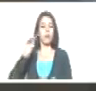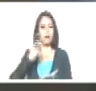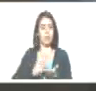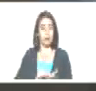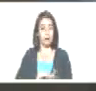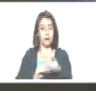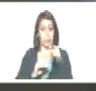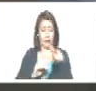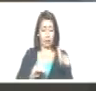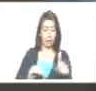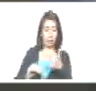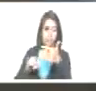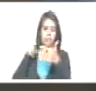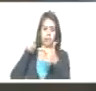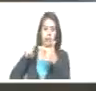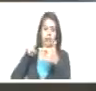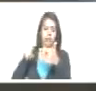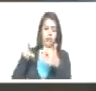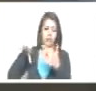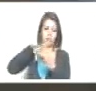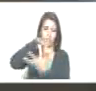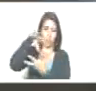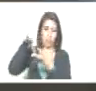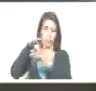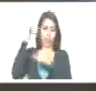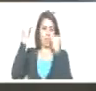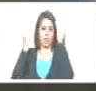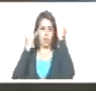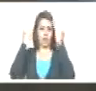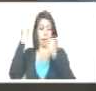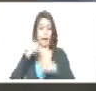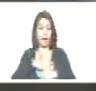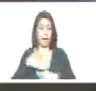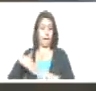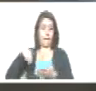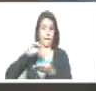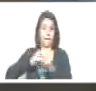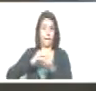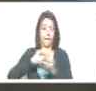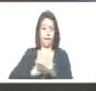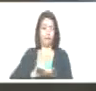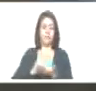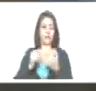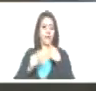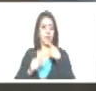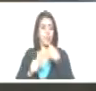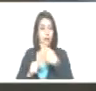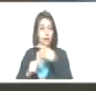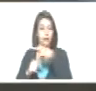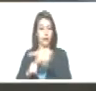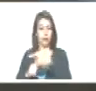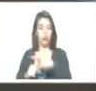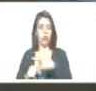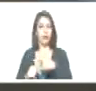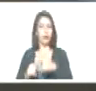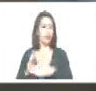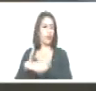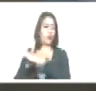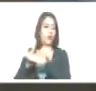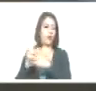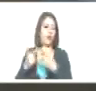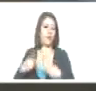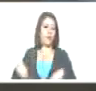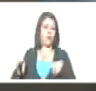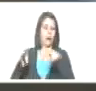a desencajar la idea, intentan volver a decirnos que son los antivalores los